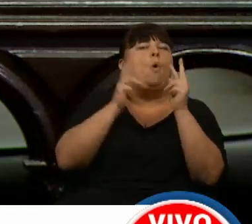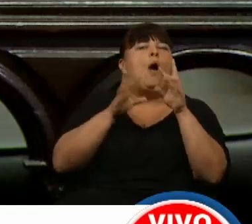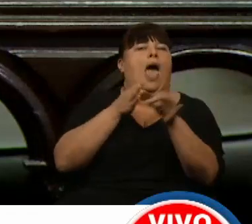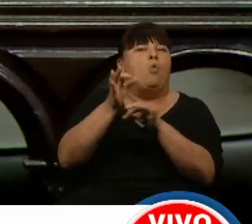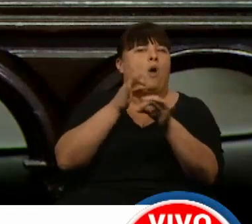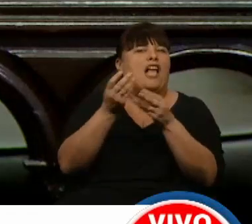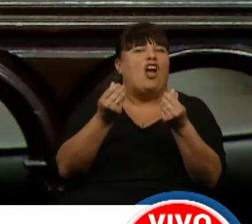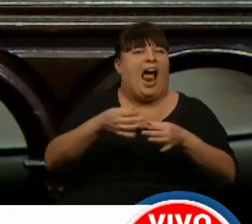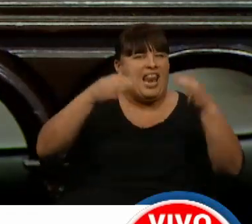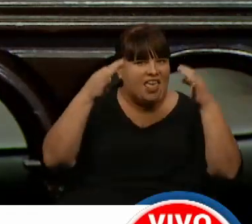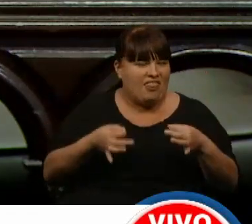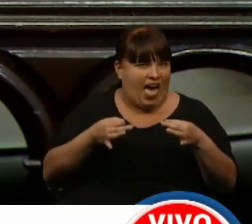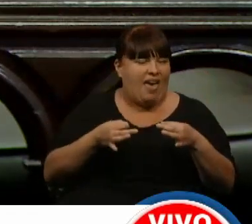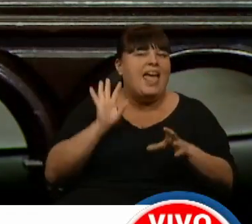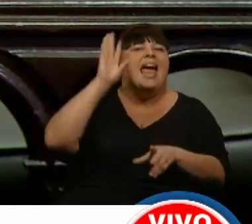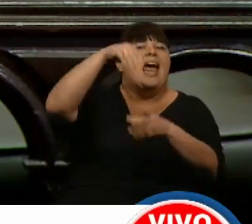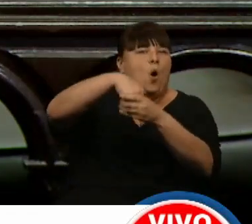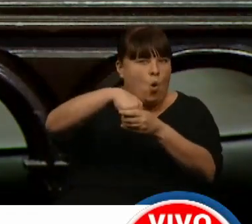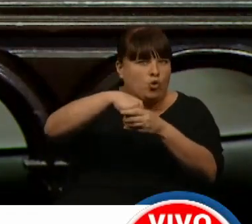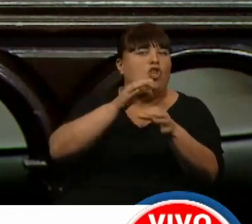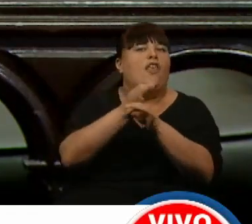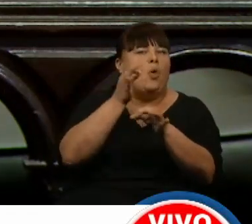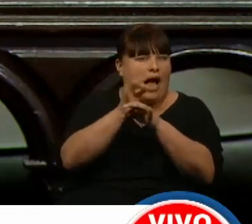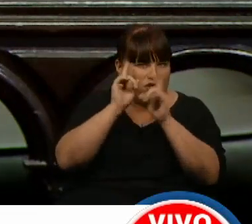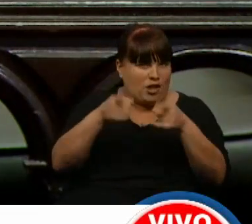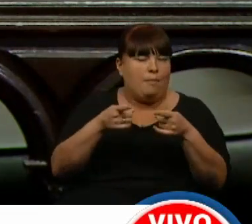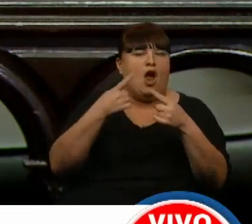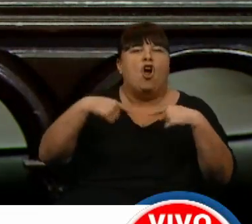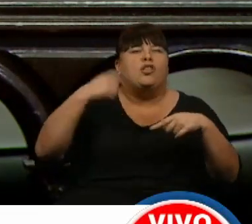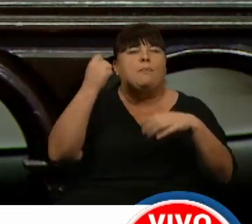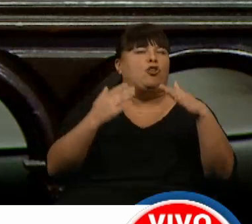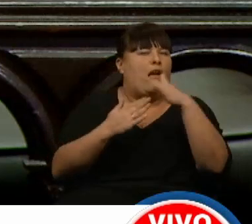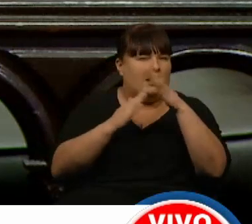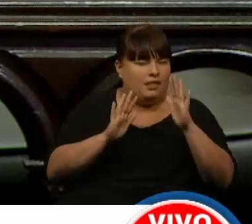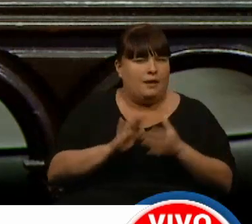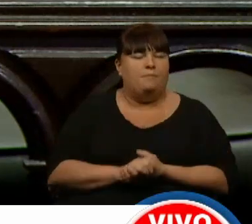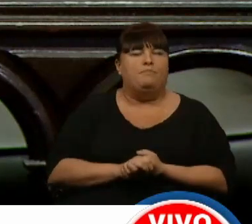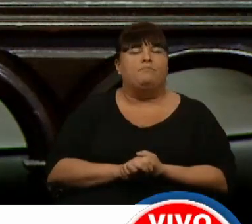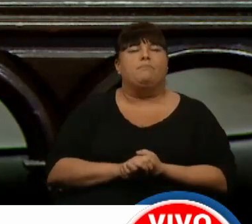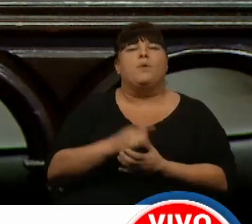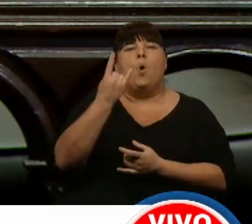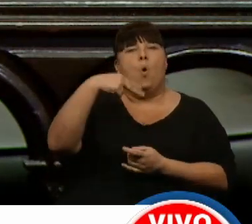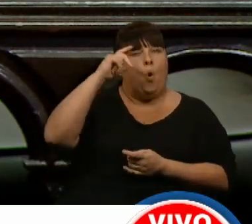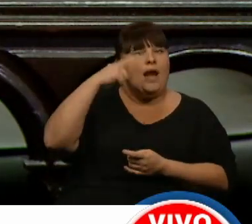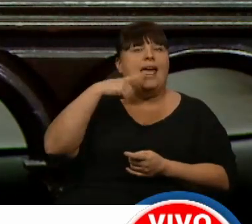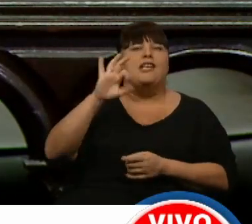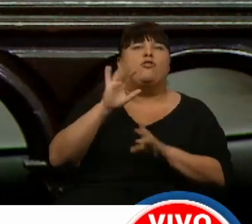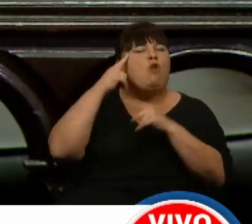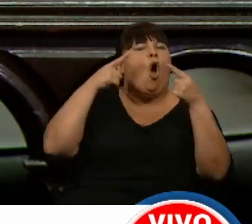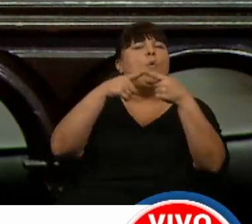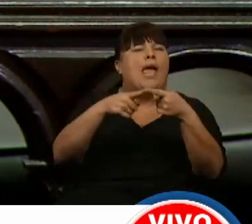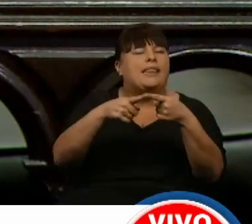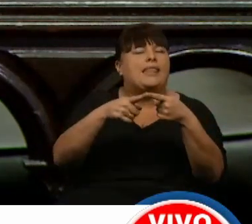la educación de calidad y de la inclusión en la educación objetivos centrales. UNESCO se planteaba como meta